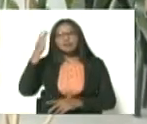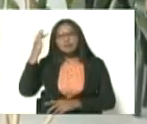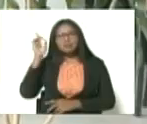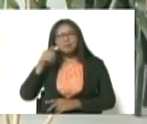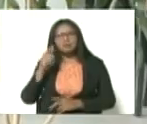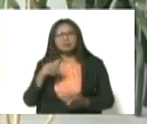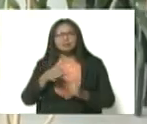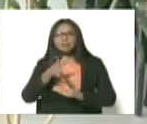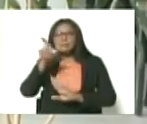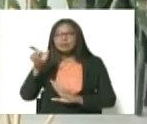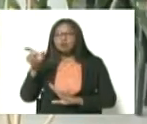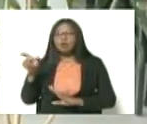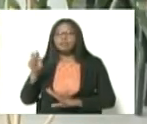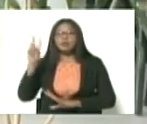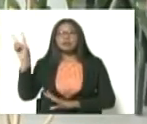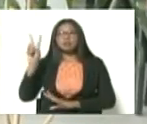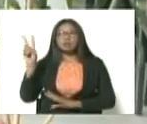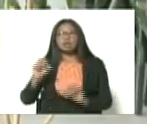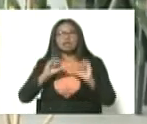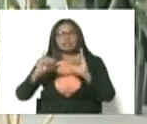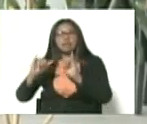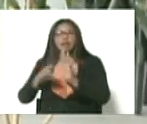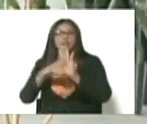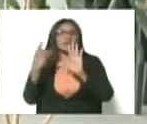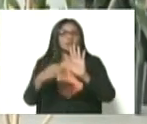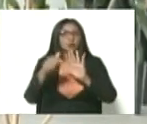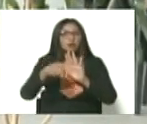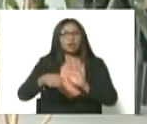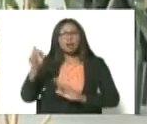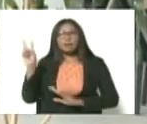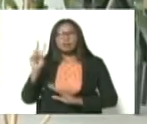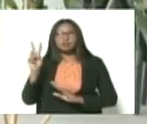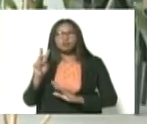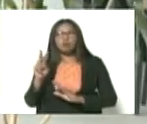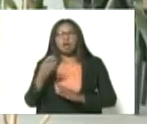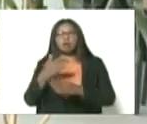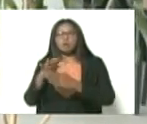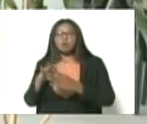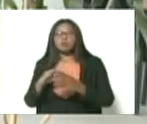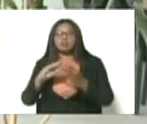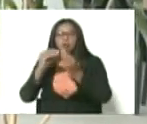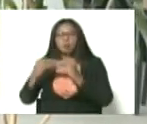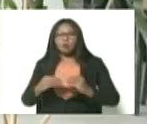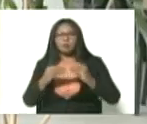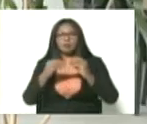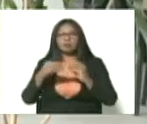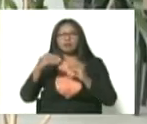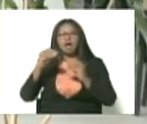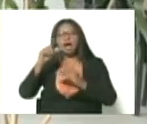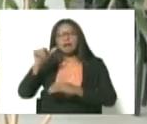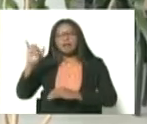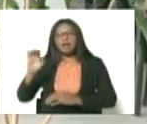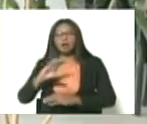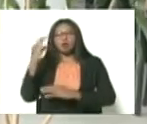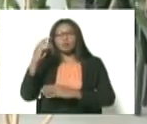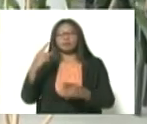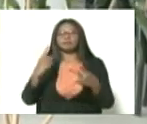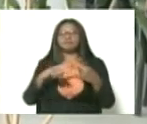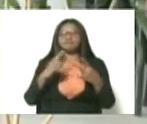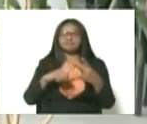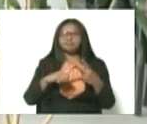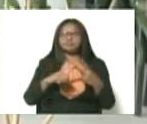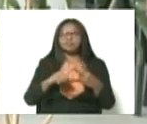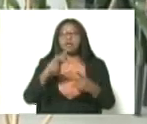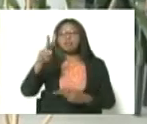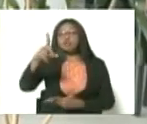si esos ciudadanos van a conservar sus mismos derechos en Venezuela habiéndose regularizado en Colombia. Mi segunda pregunta es que hace